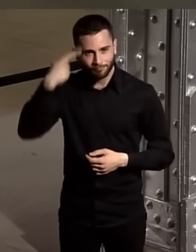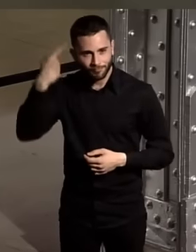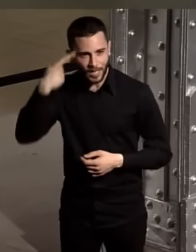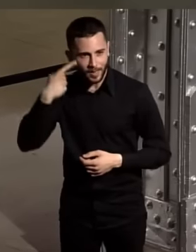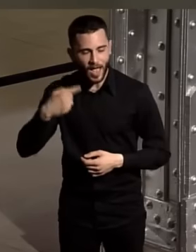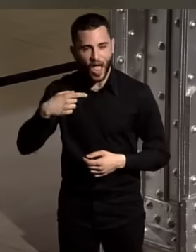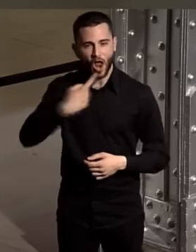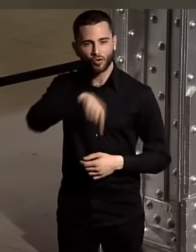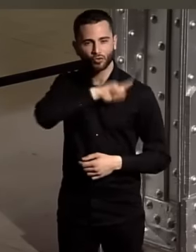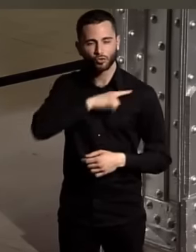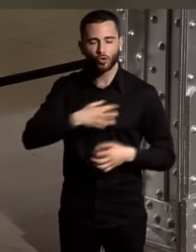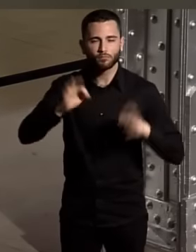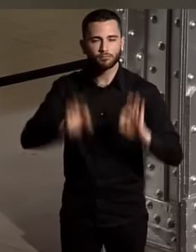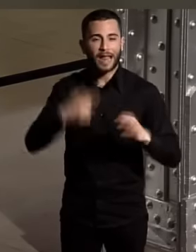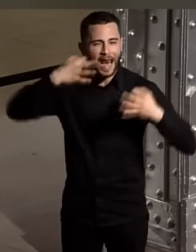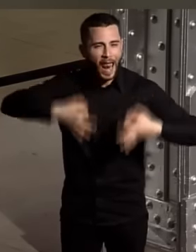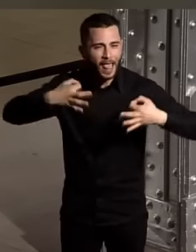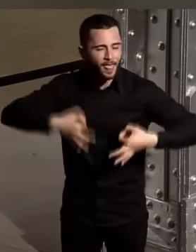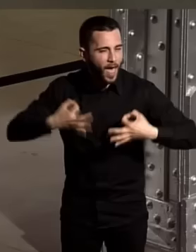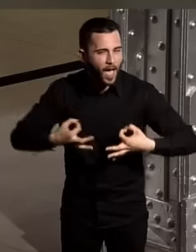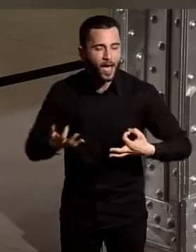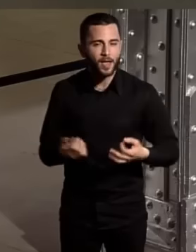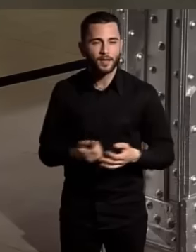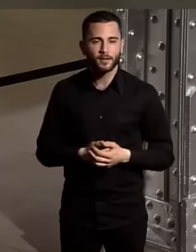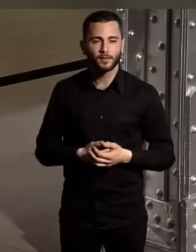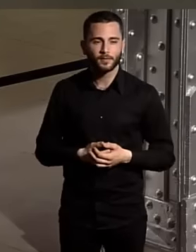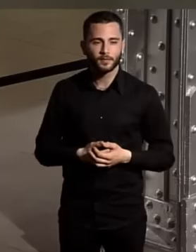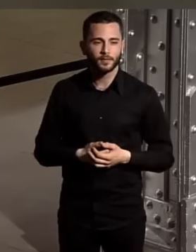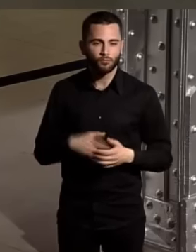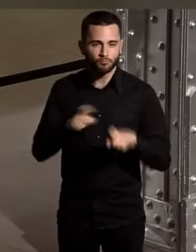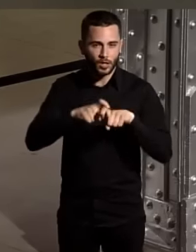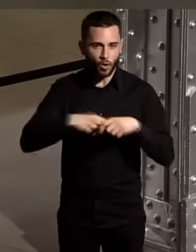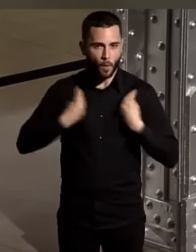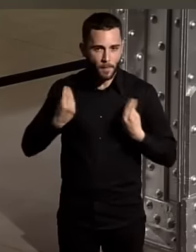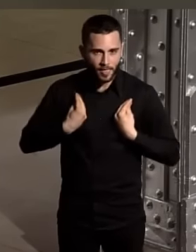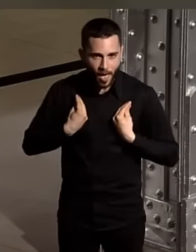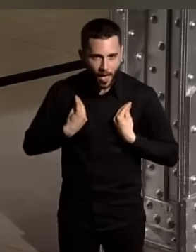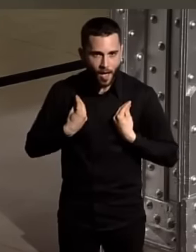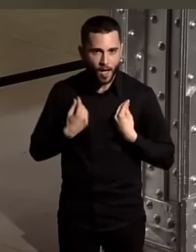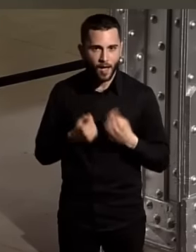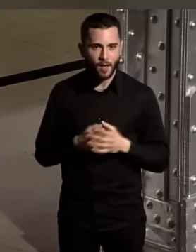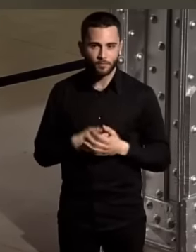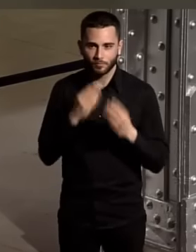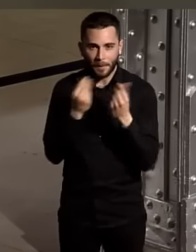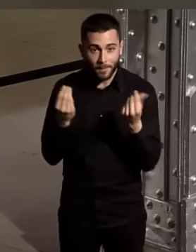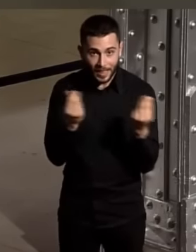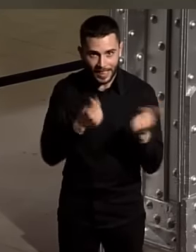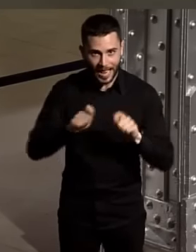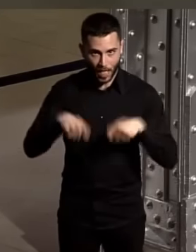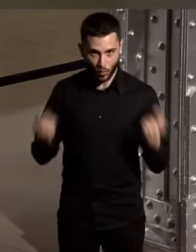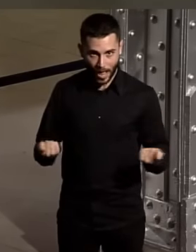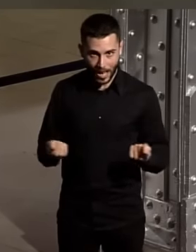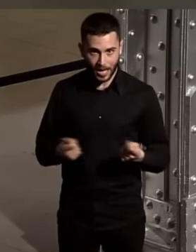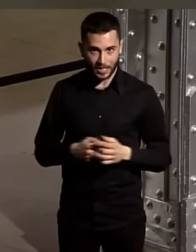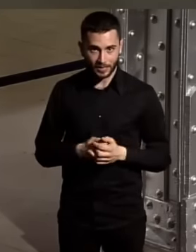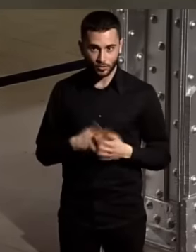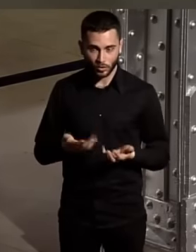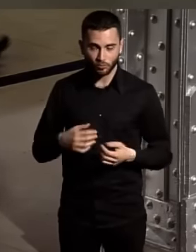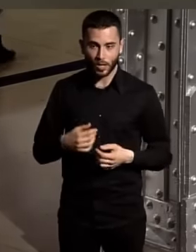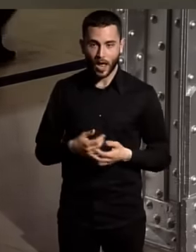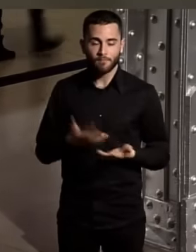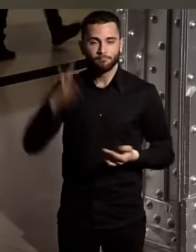realidad eh Por un estilo de vida y por una un un ambiente natural y entonces esa es una